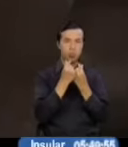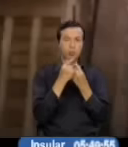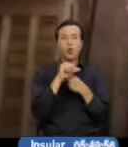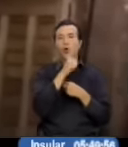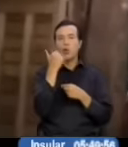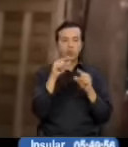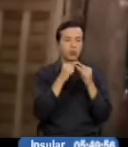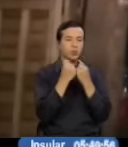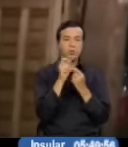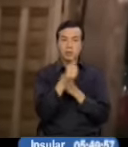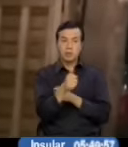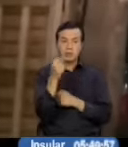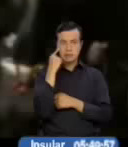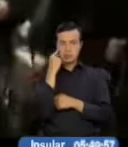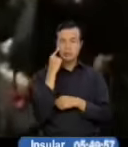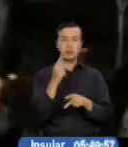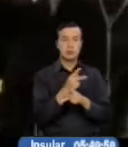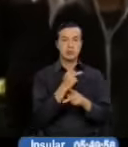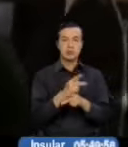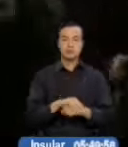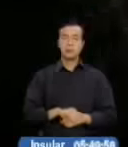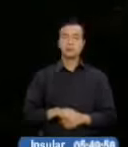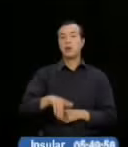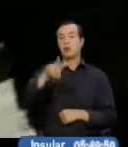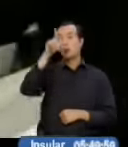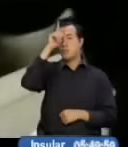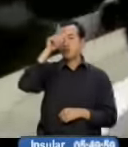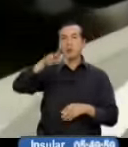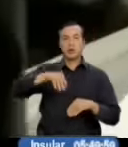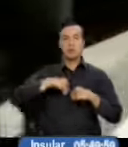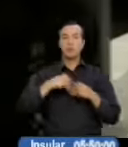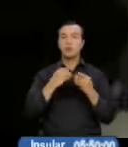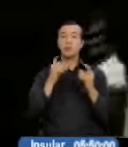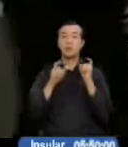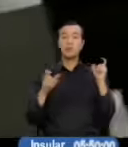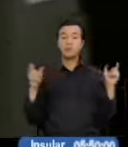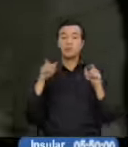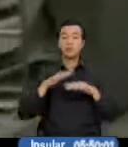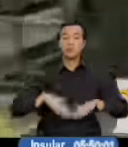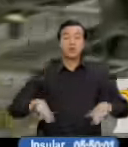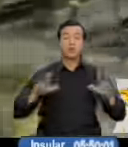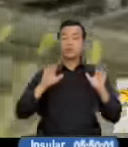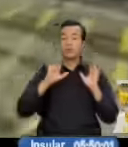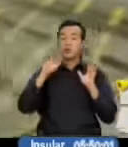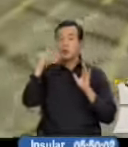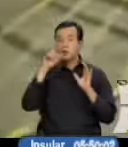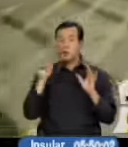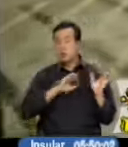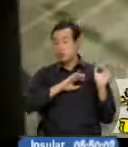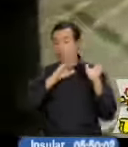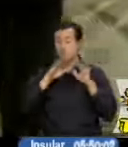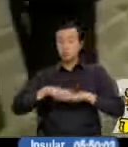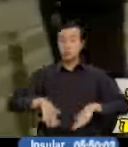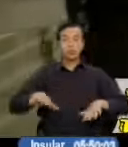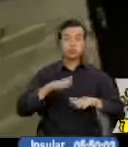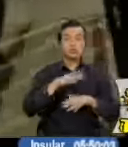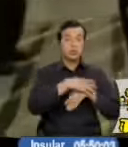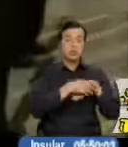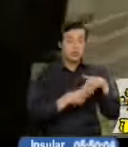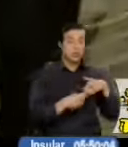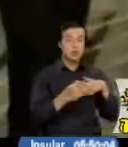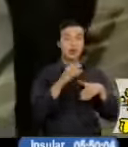a los que no ha identificado. Alemania acordó aceptar a cientos de inmigrantes que se encuentran varados en Italia provenientes de zonas en